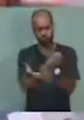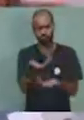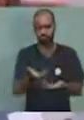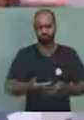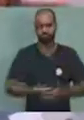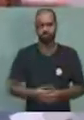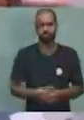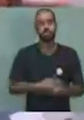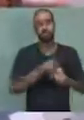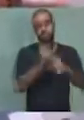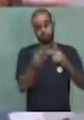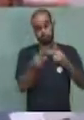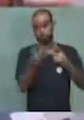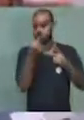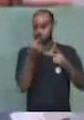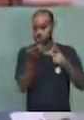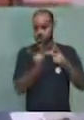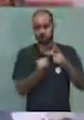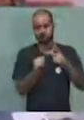otra opción para ti.